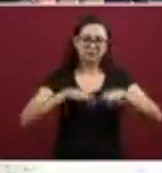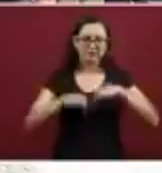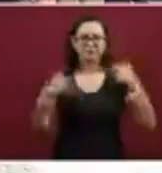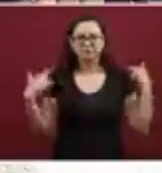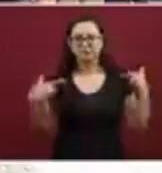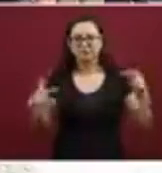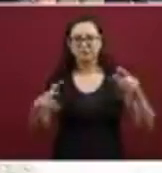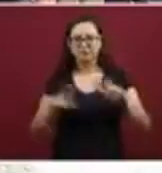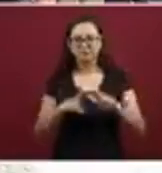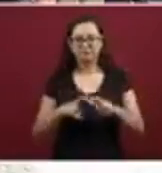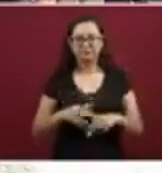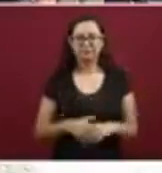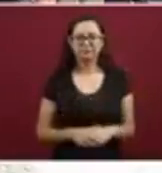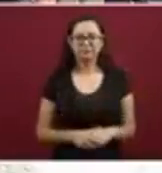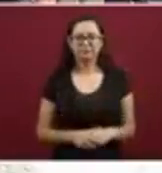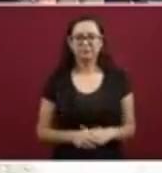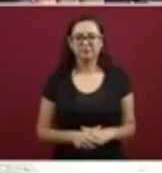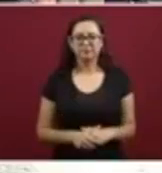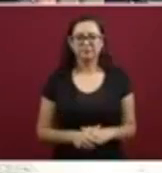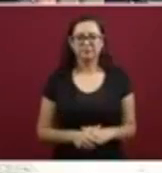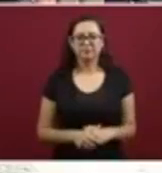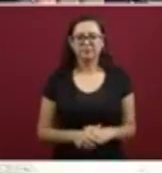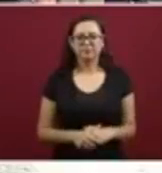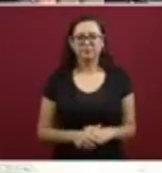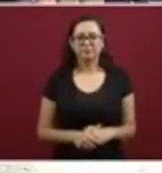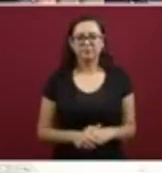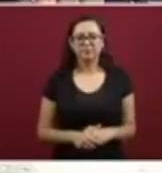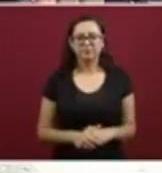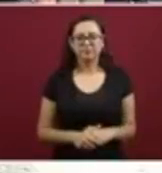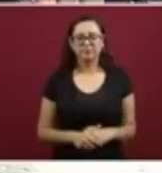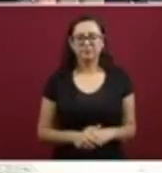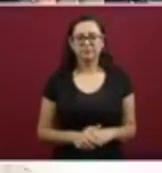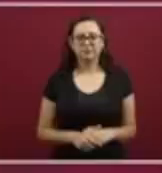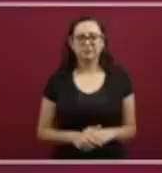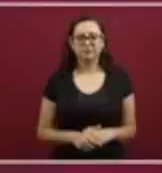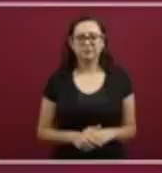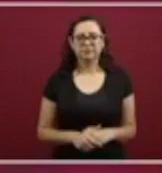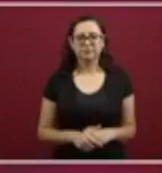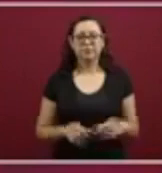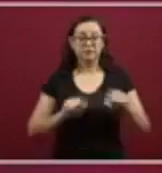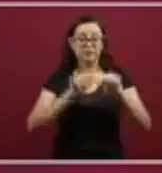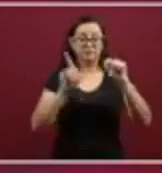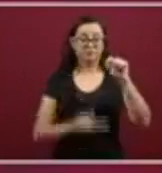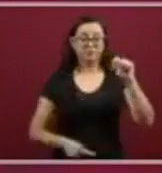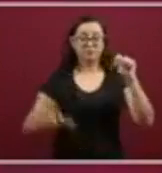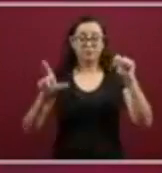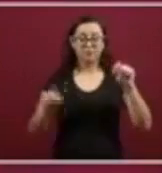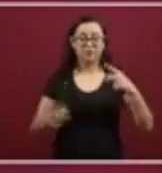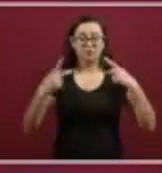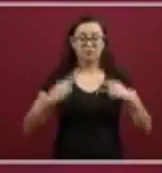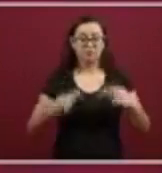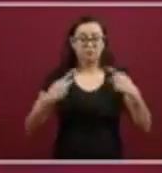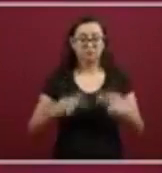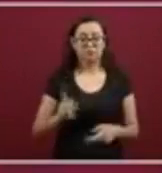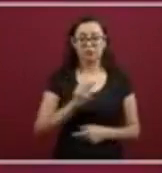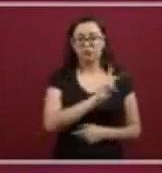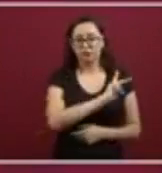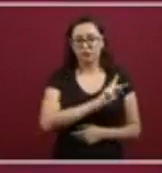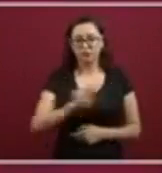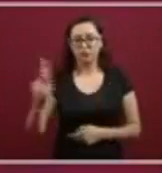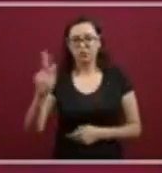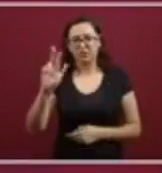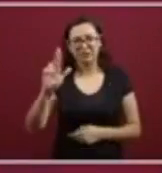desempeñan. Todos los mexicanos recordamos con mucho cariño a